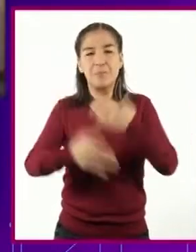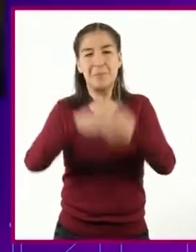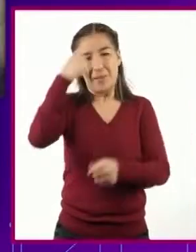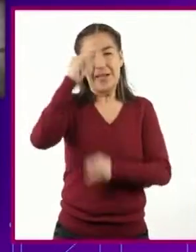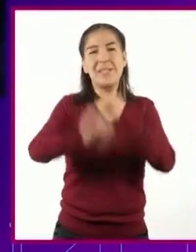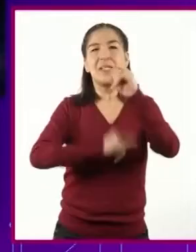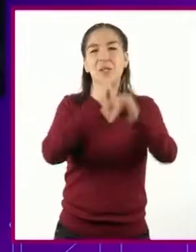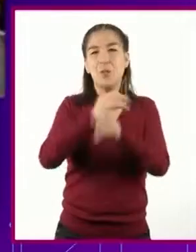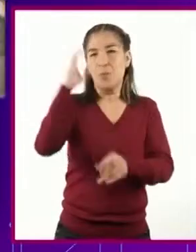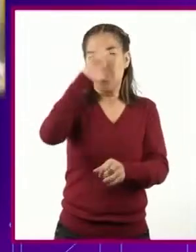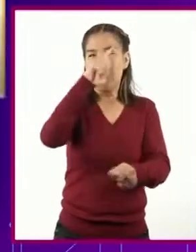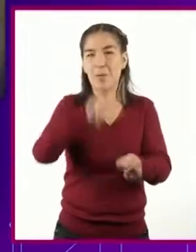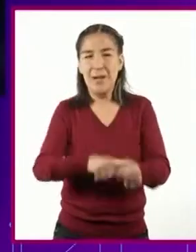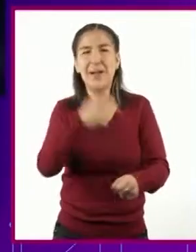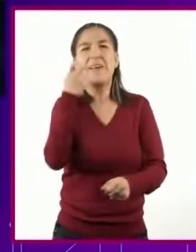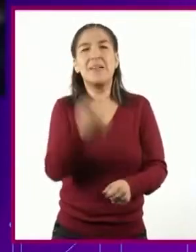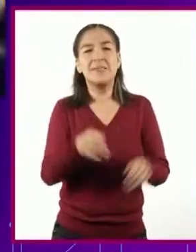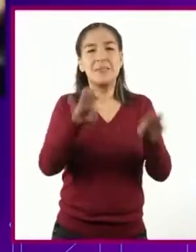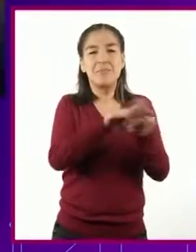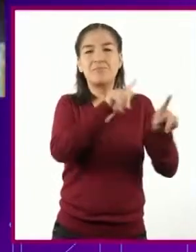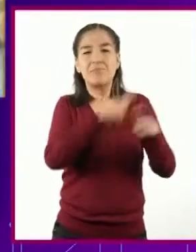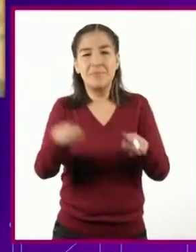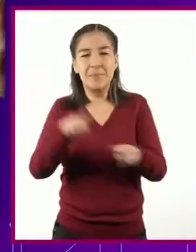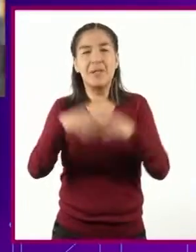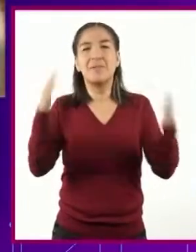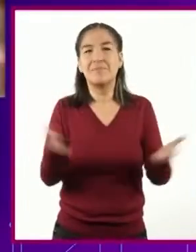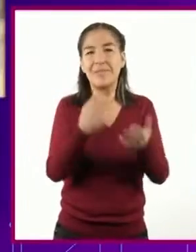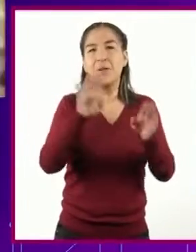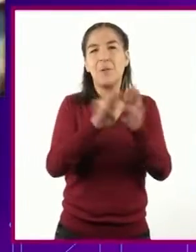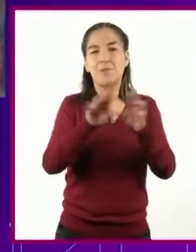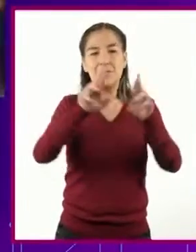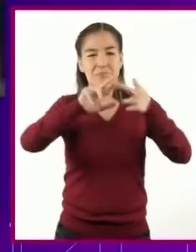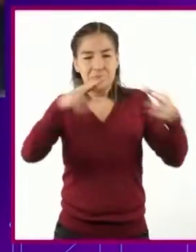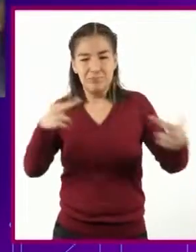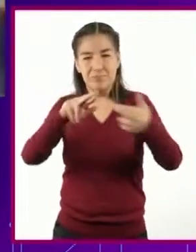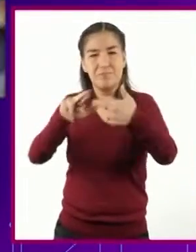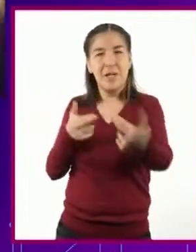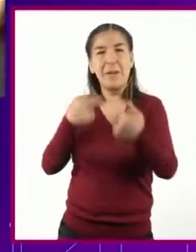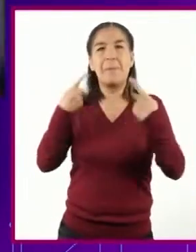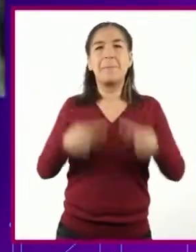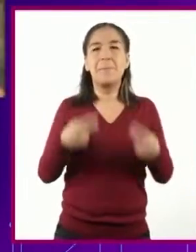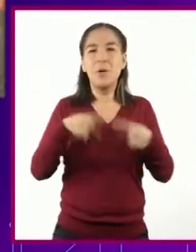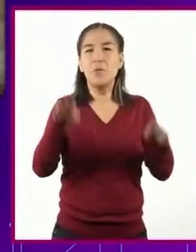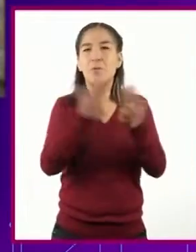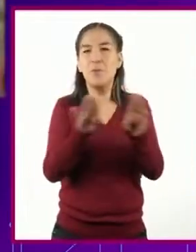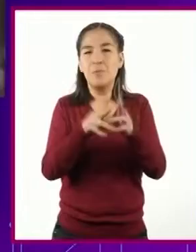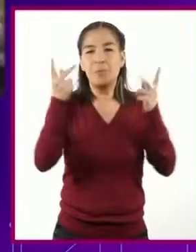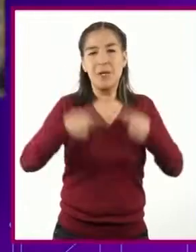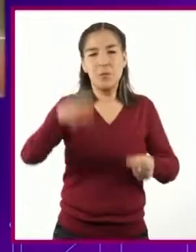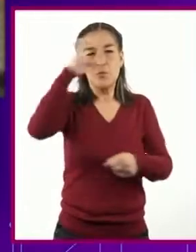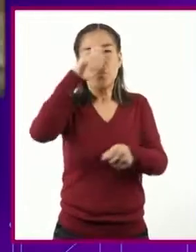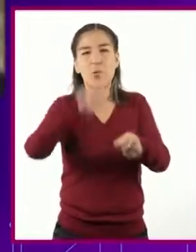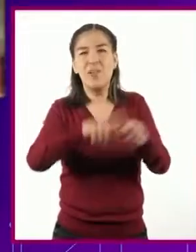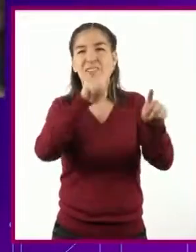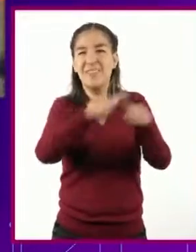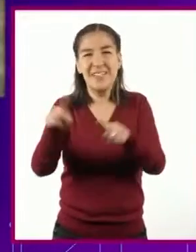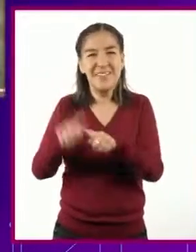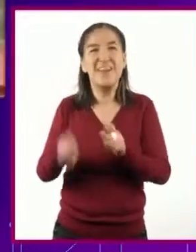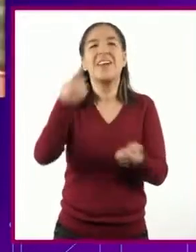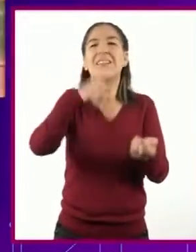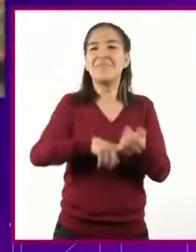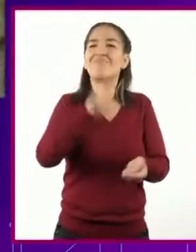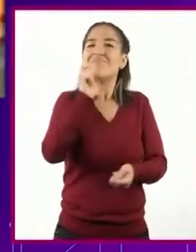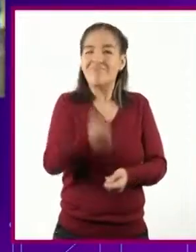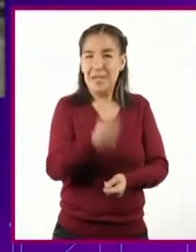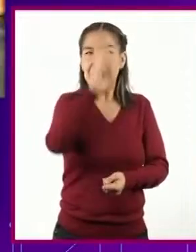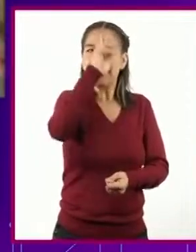interculturalidad. La interculturalidad promueve relaciones de igualdad entre individuos y culturas diferentes, una coexistencia con